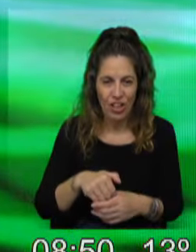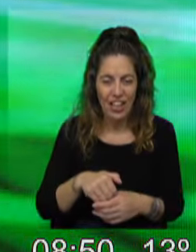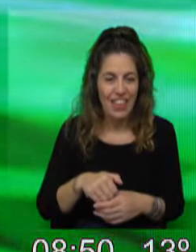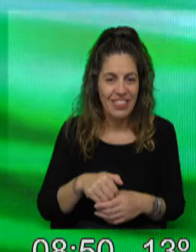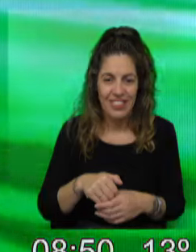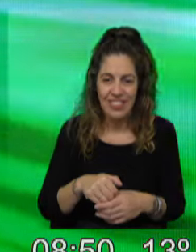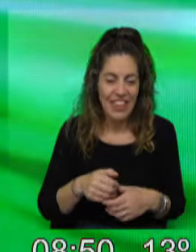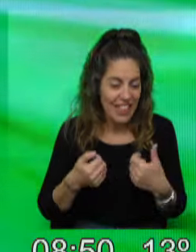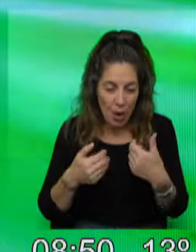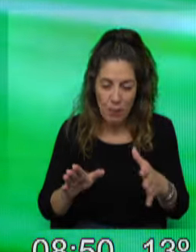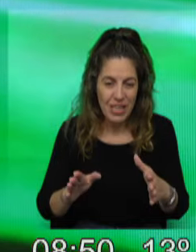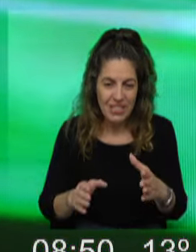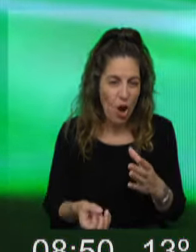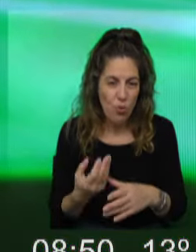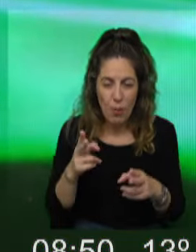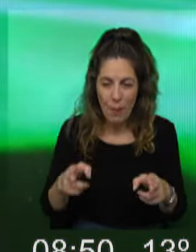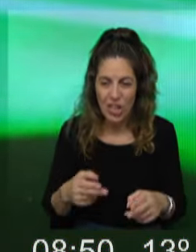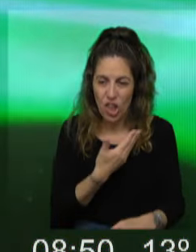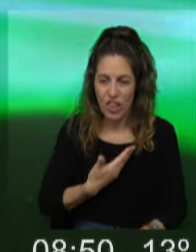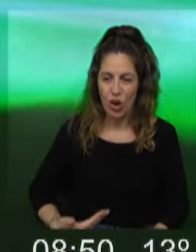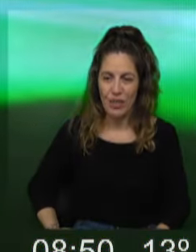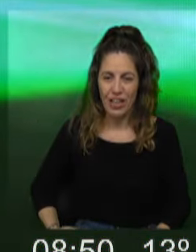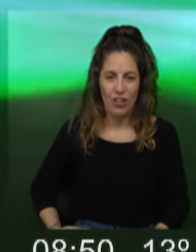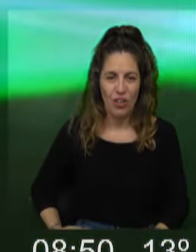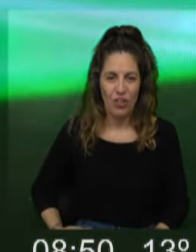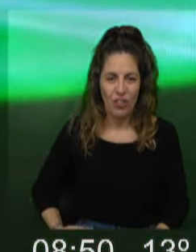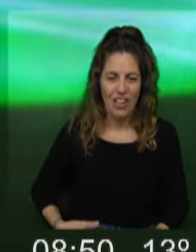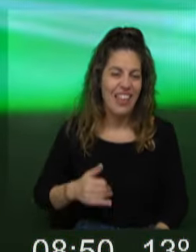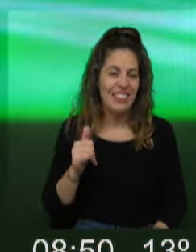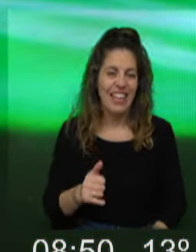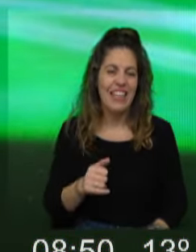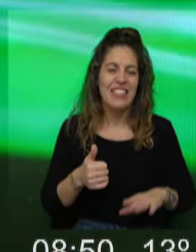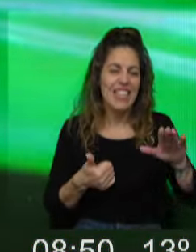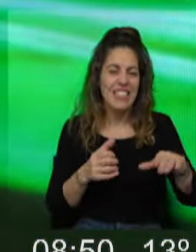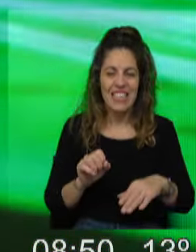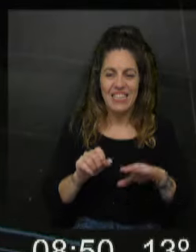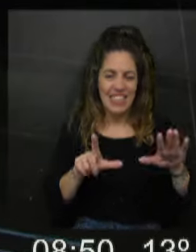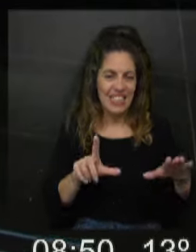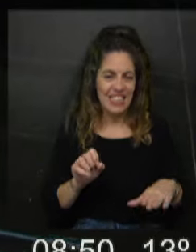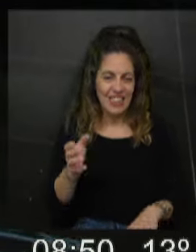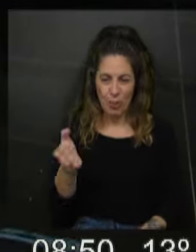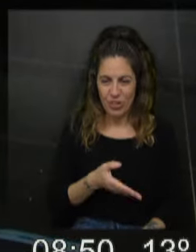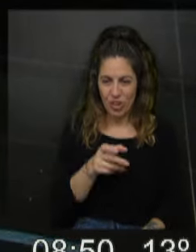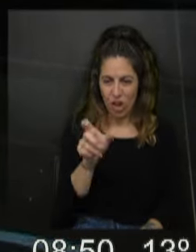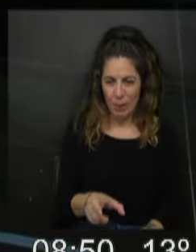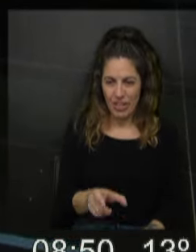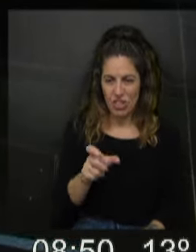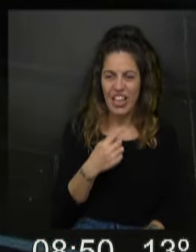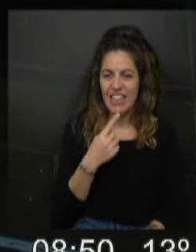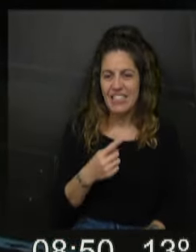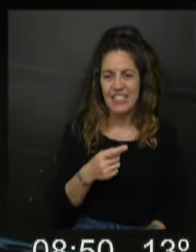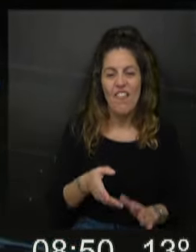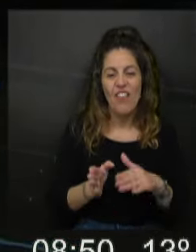que desde que arranca un nuevo periodo de gobierno tenés entre un 60 y un 70 por de la gente que te dice que va